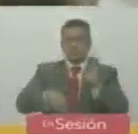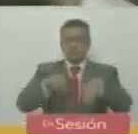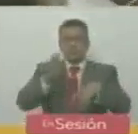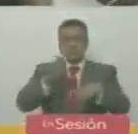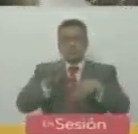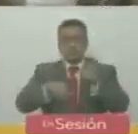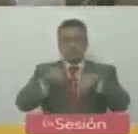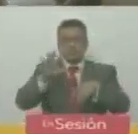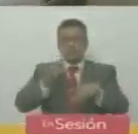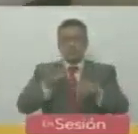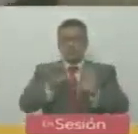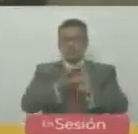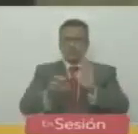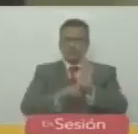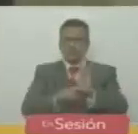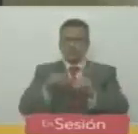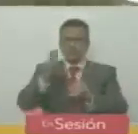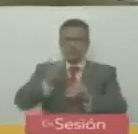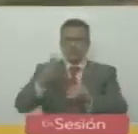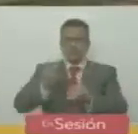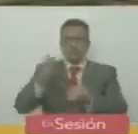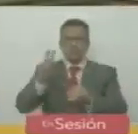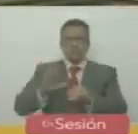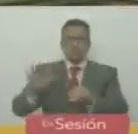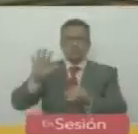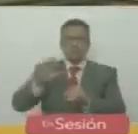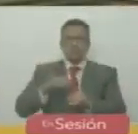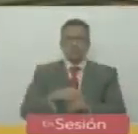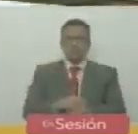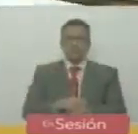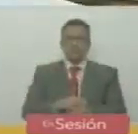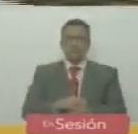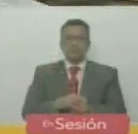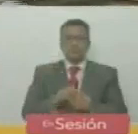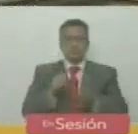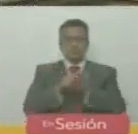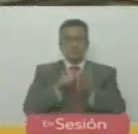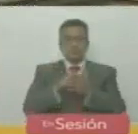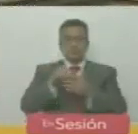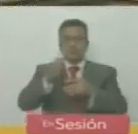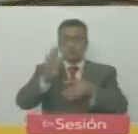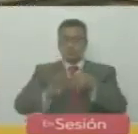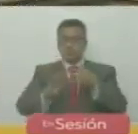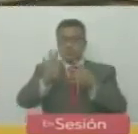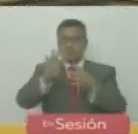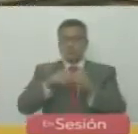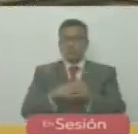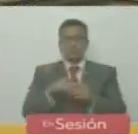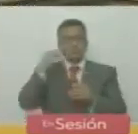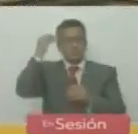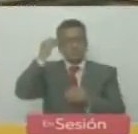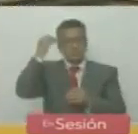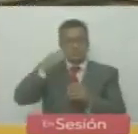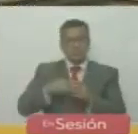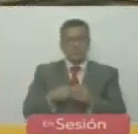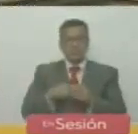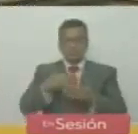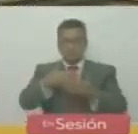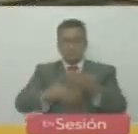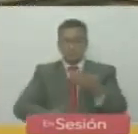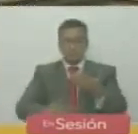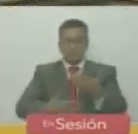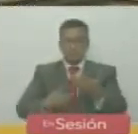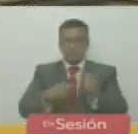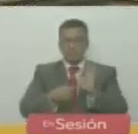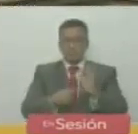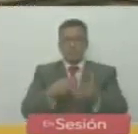número 15 de la Constitución de la República Bolivariana de Venezuela. Punto número 4. Considerar el informe presentado